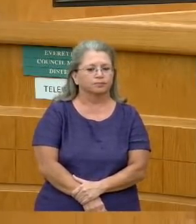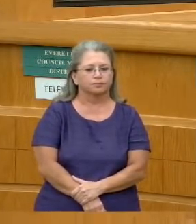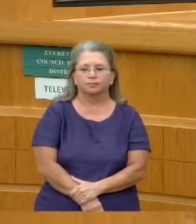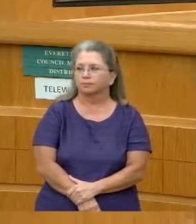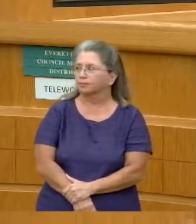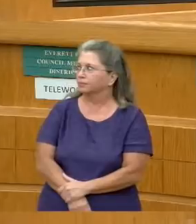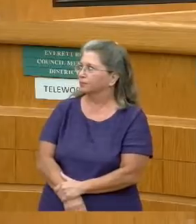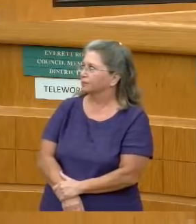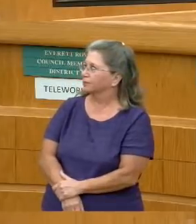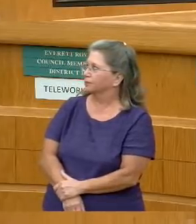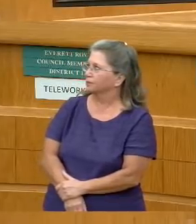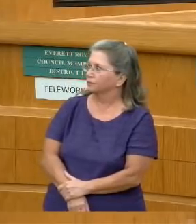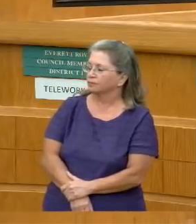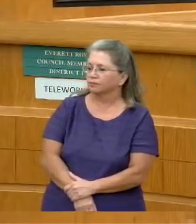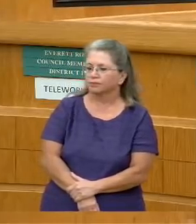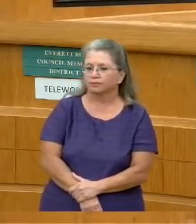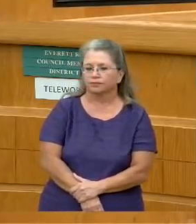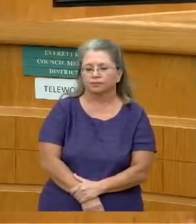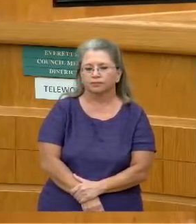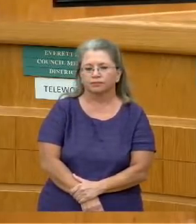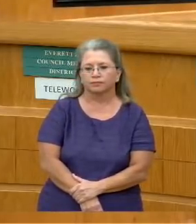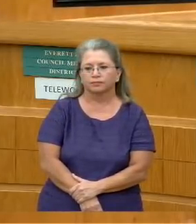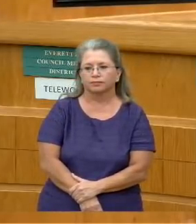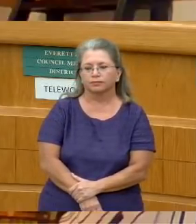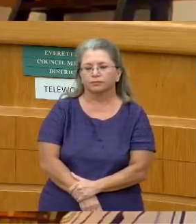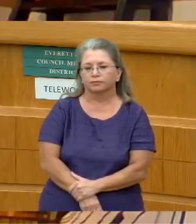Vulnerable population.